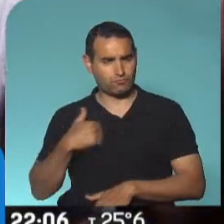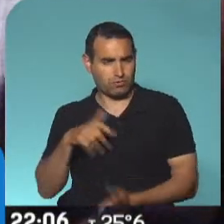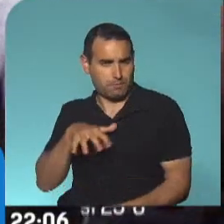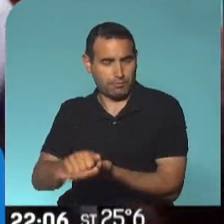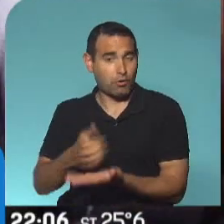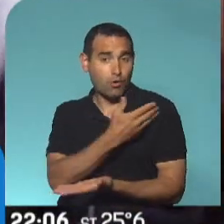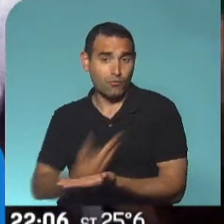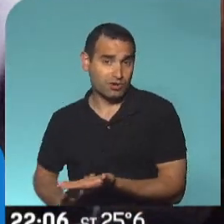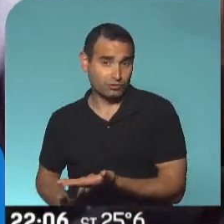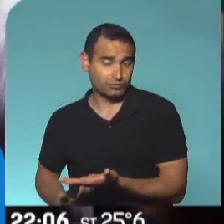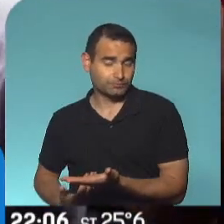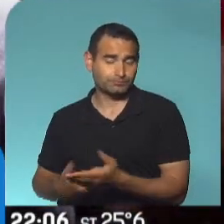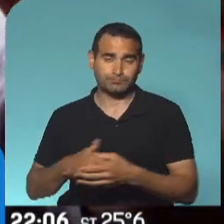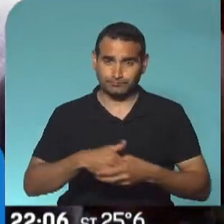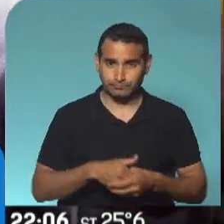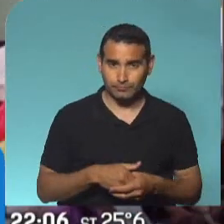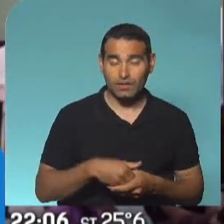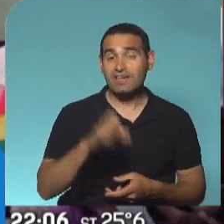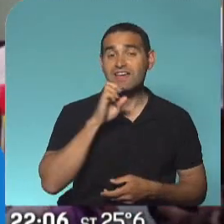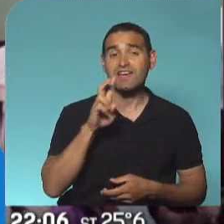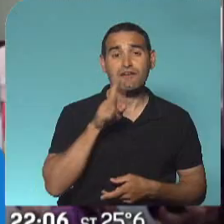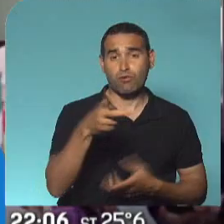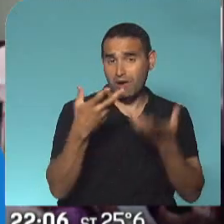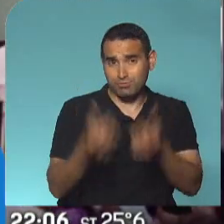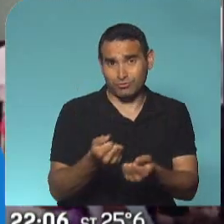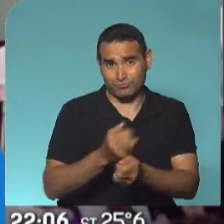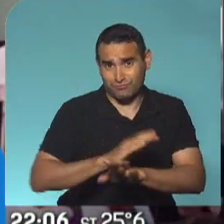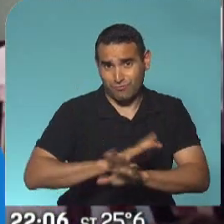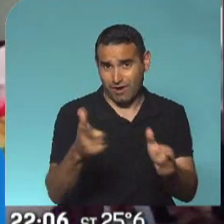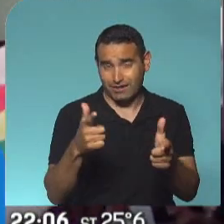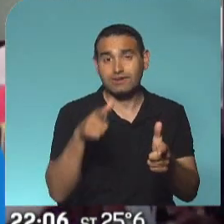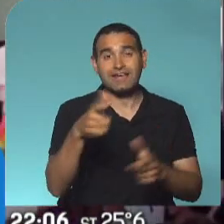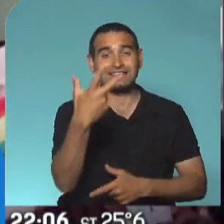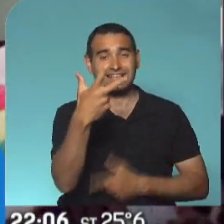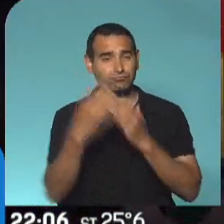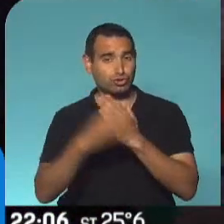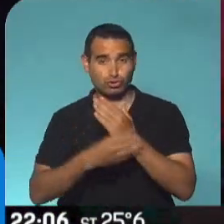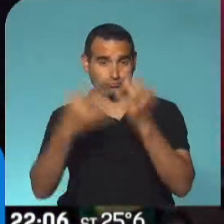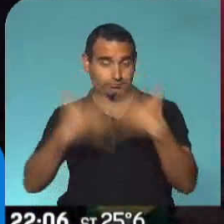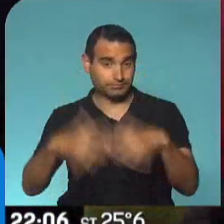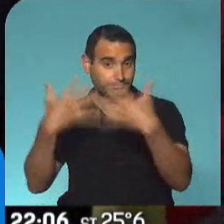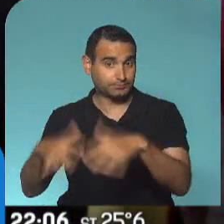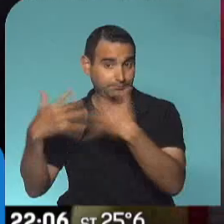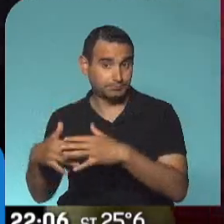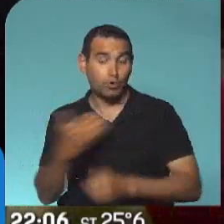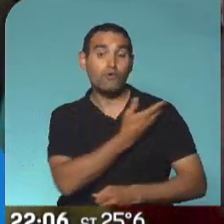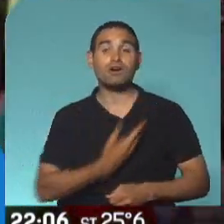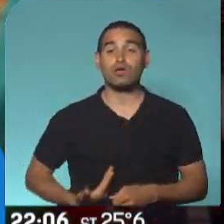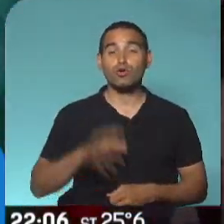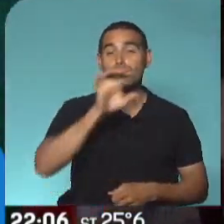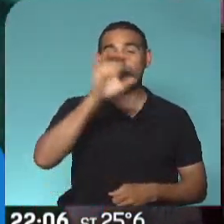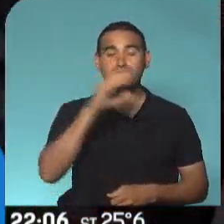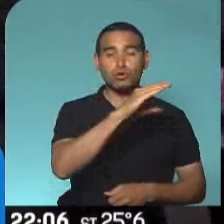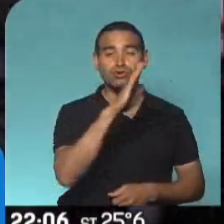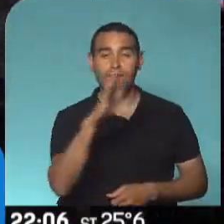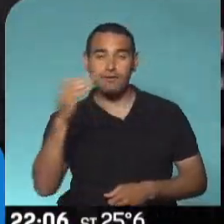sin apoyos institucionales al presidente boliviano. Tras las renuncias de 3 ministros del gabinete, los gobernadores de las provincias de